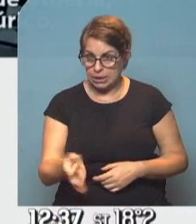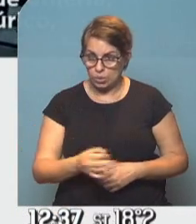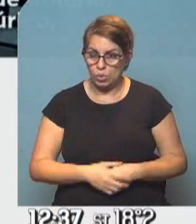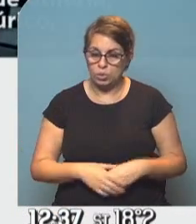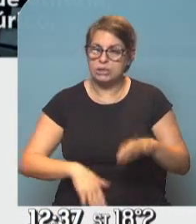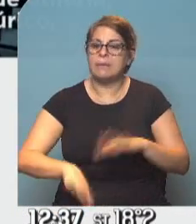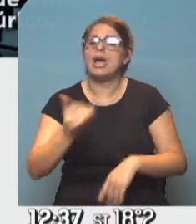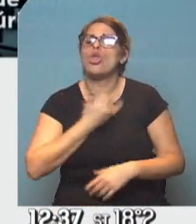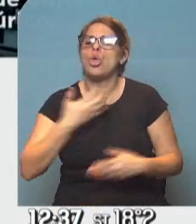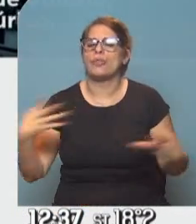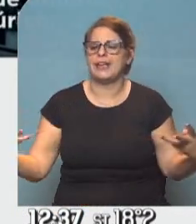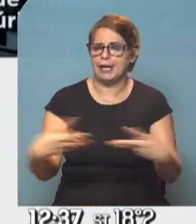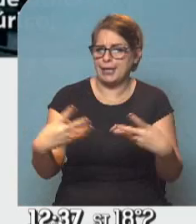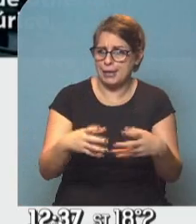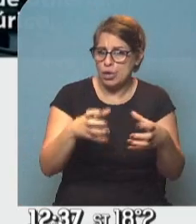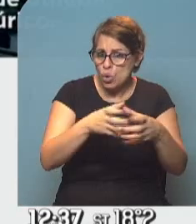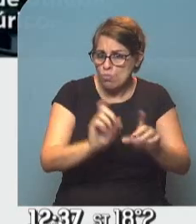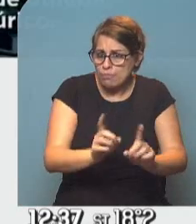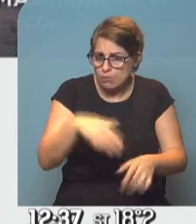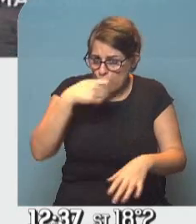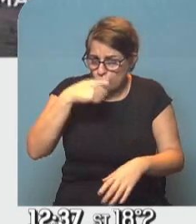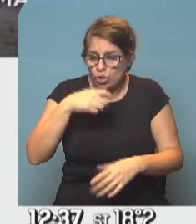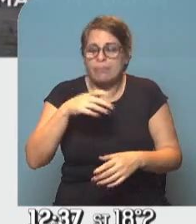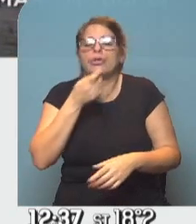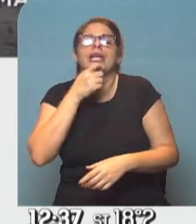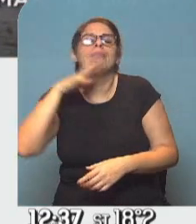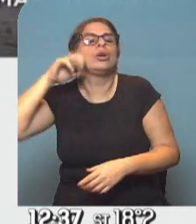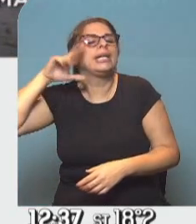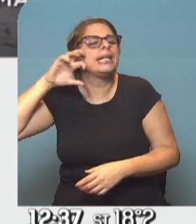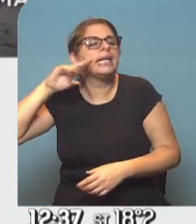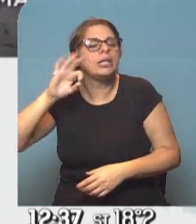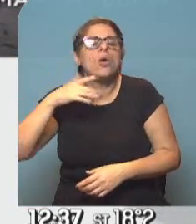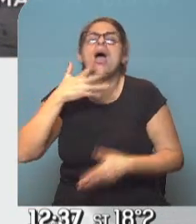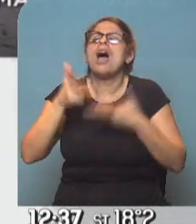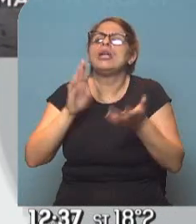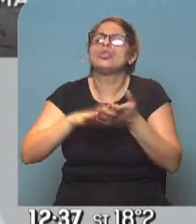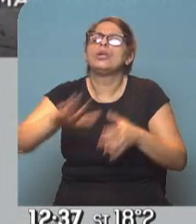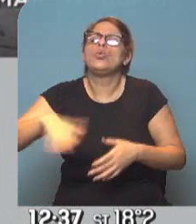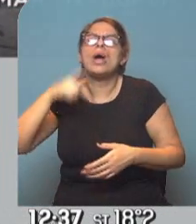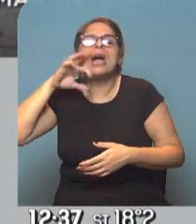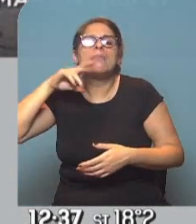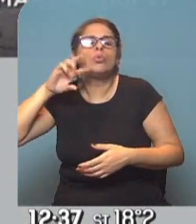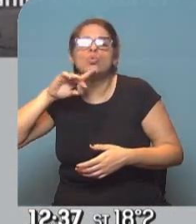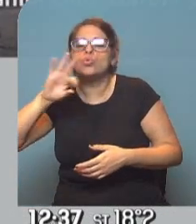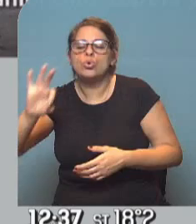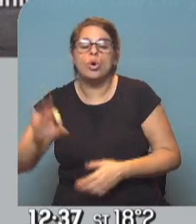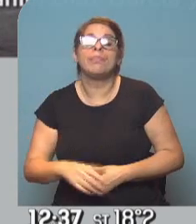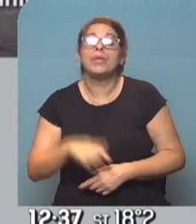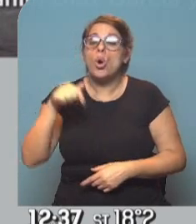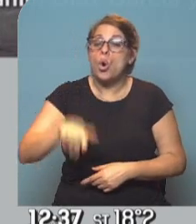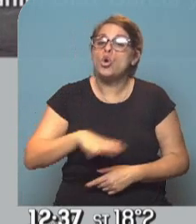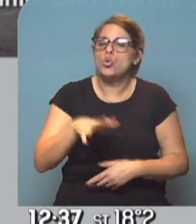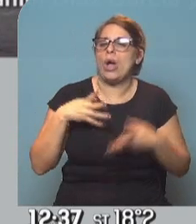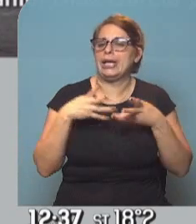sobre todo en los enfrentamientos entre ellos mismos, que es el caso de Guerrero. Cuando uno habla de Acapulco, por ejemplo, bueno, hoy es un campo